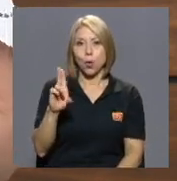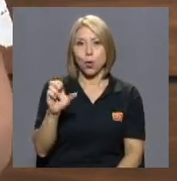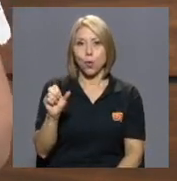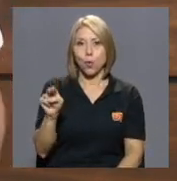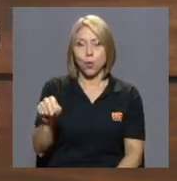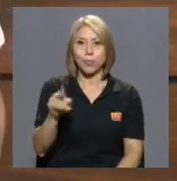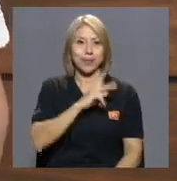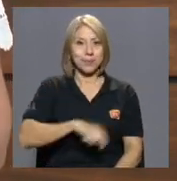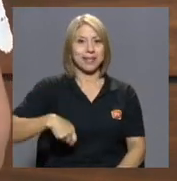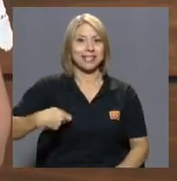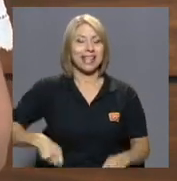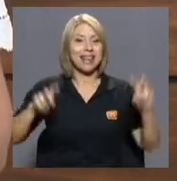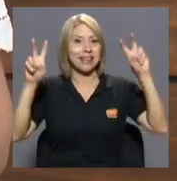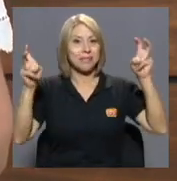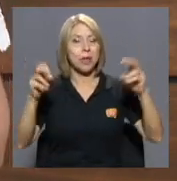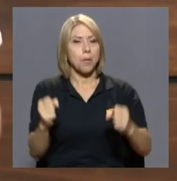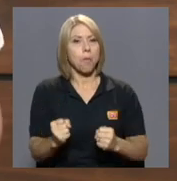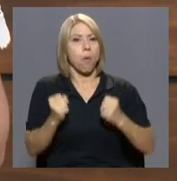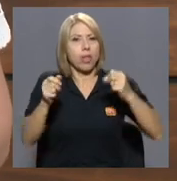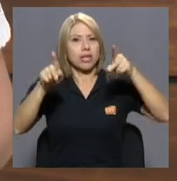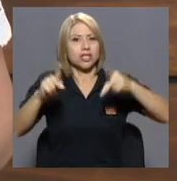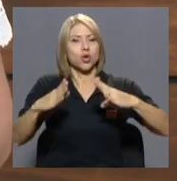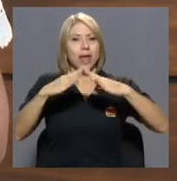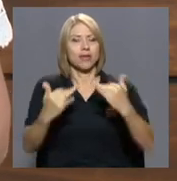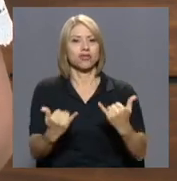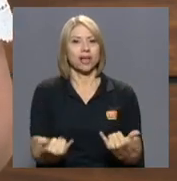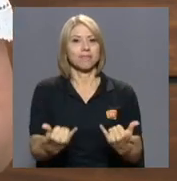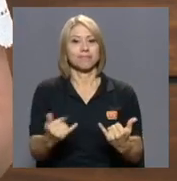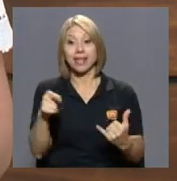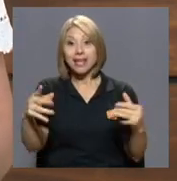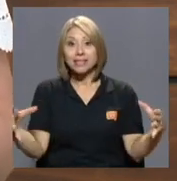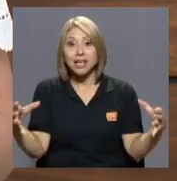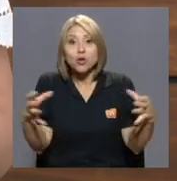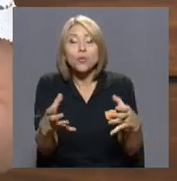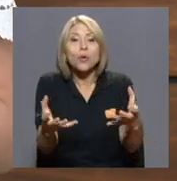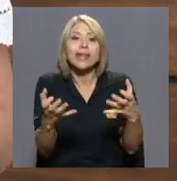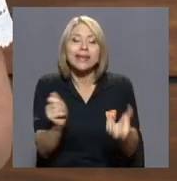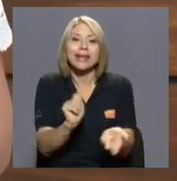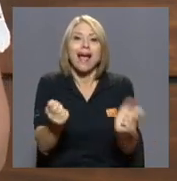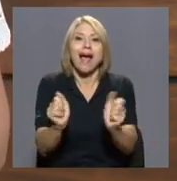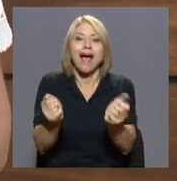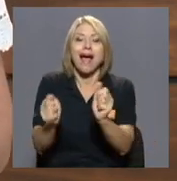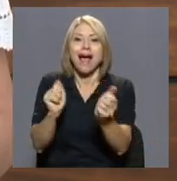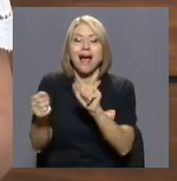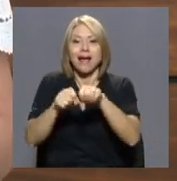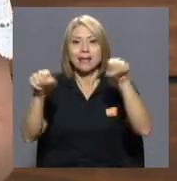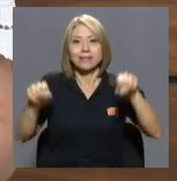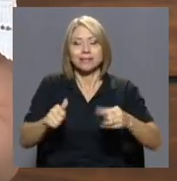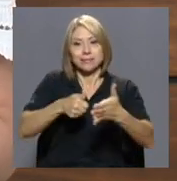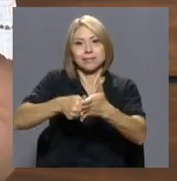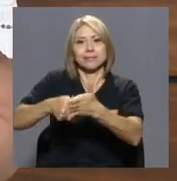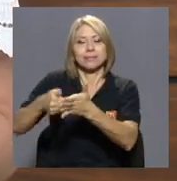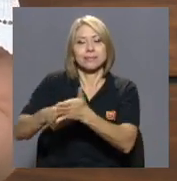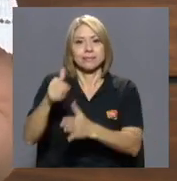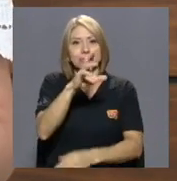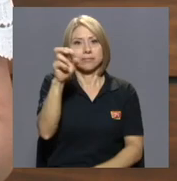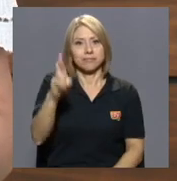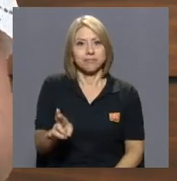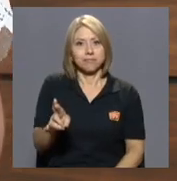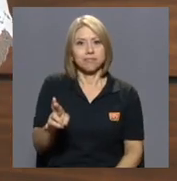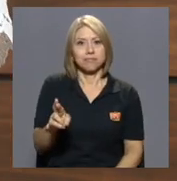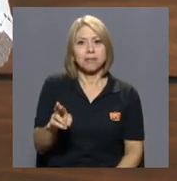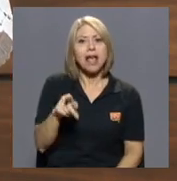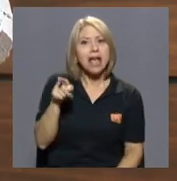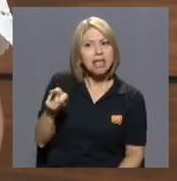Poder Ciudadano Ya. Este grupo aboga por cambios en el sistema electoral costarricense, porque consideran que está